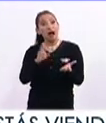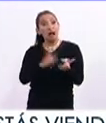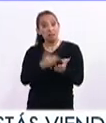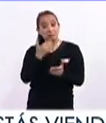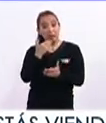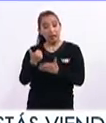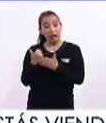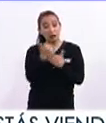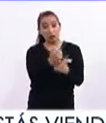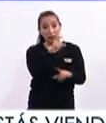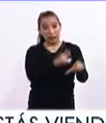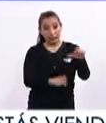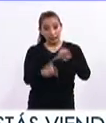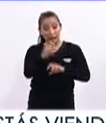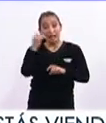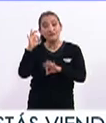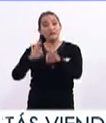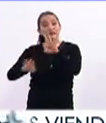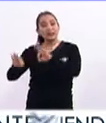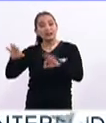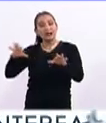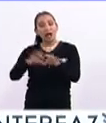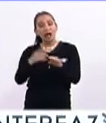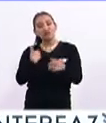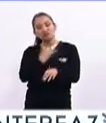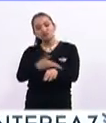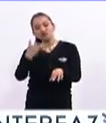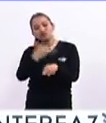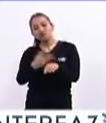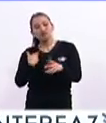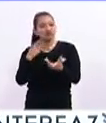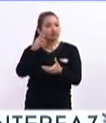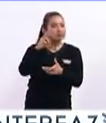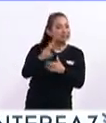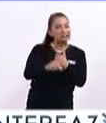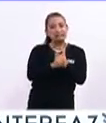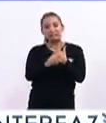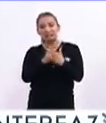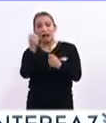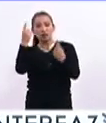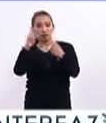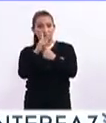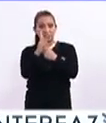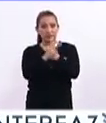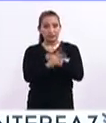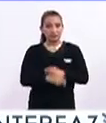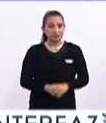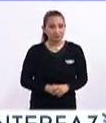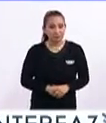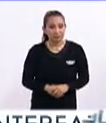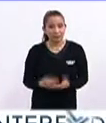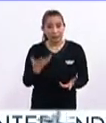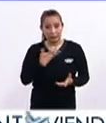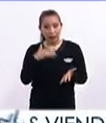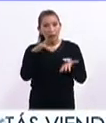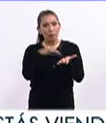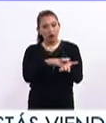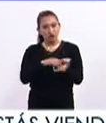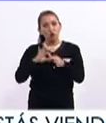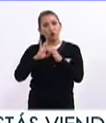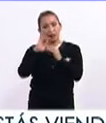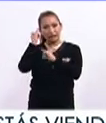que desempeñan la química y física al dar solución a los desafíos que enfrentan varios países. Tiene el apoyo de la